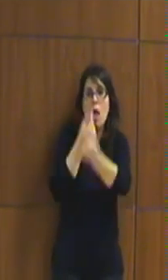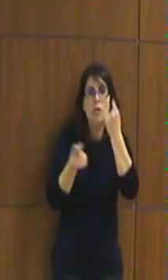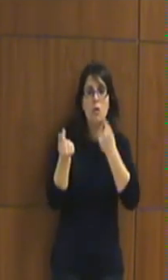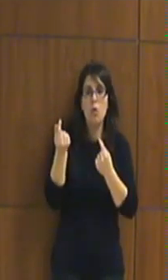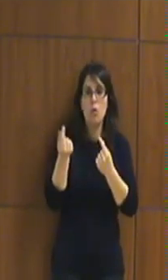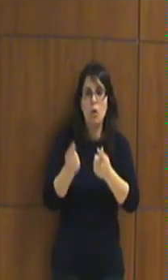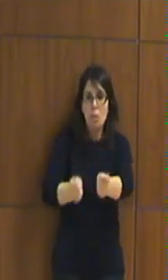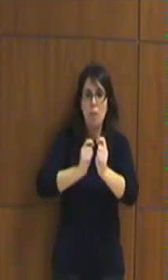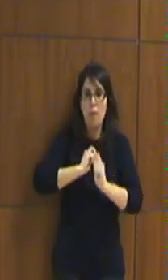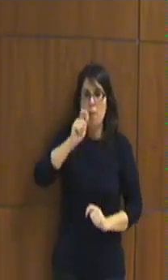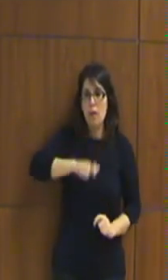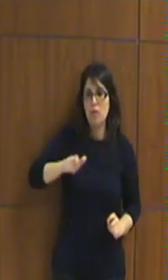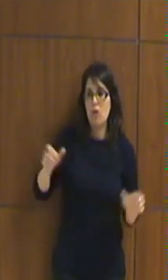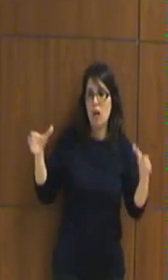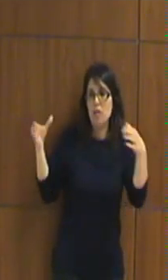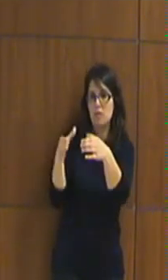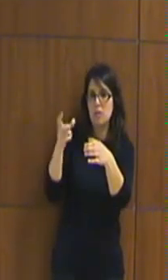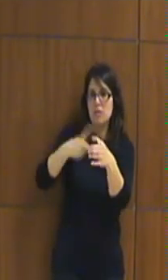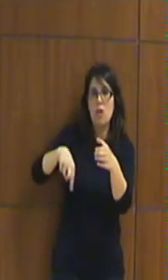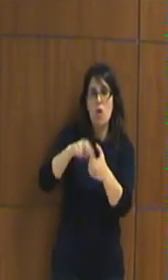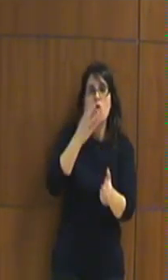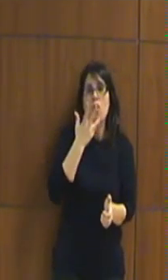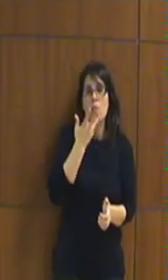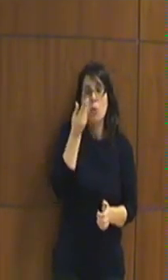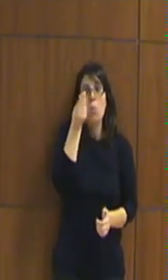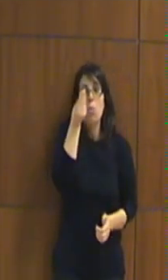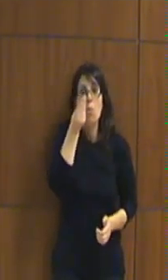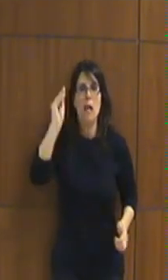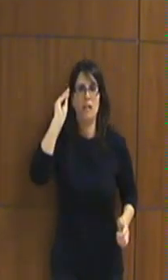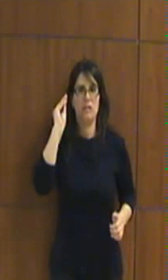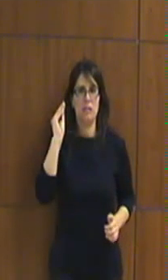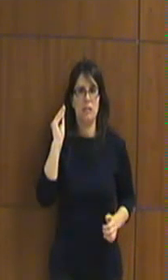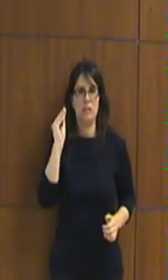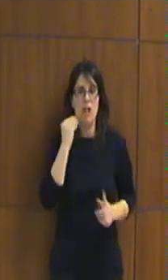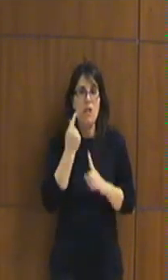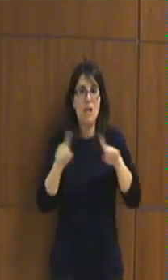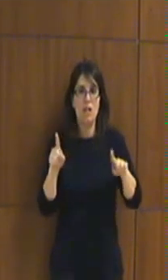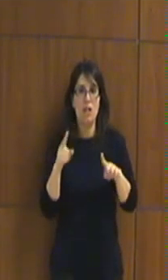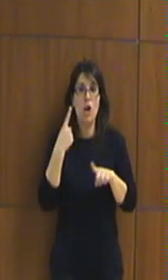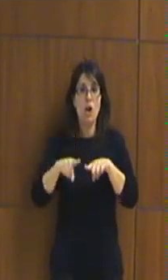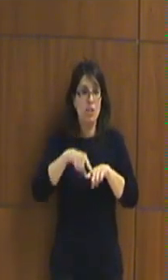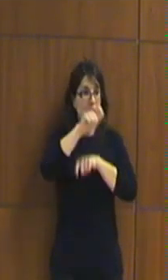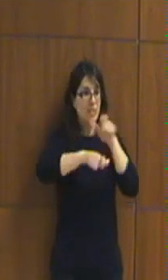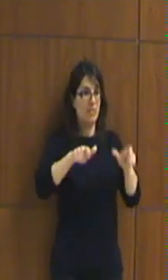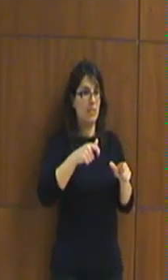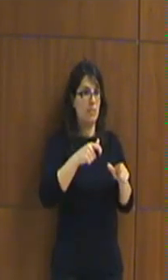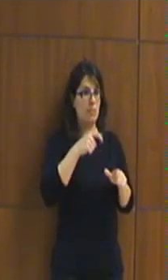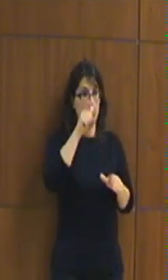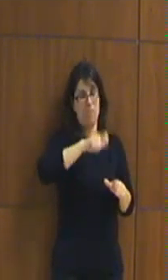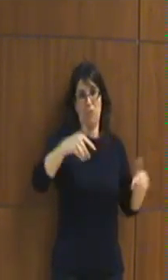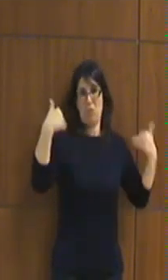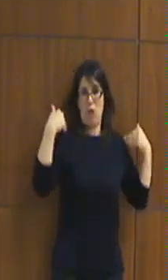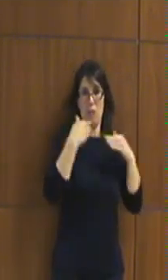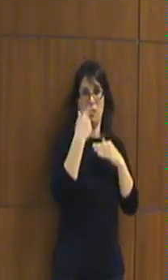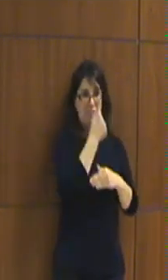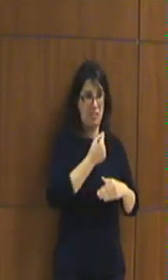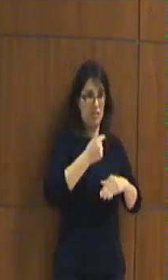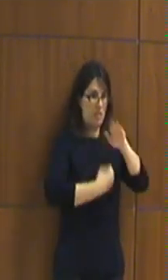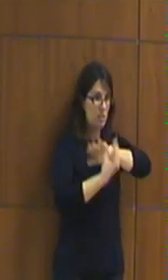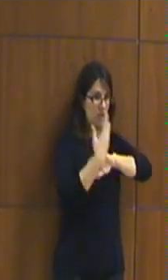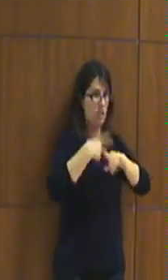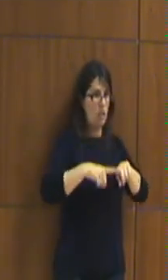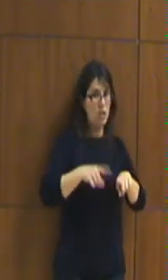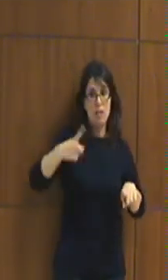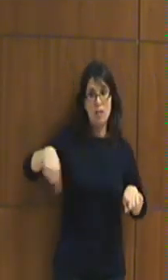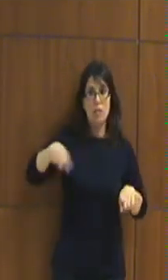unas personas que tienen un conocimiento adicional para ver cosas que nosotros no vemos. Entonces, de la misma manera, en